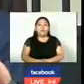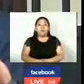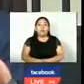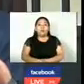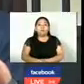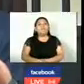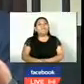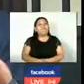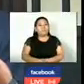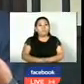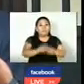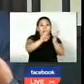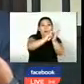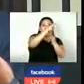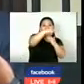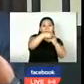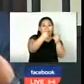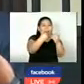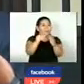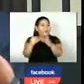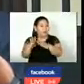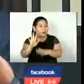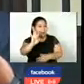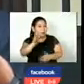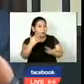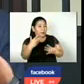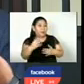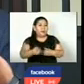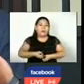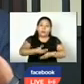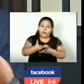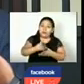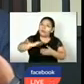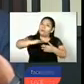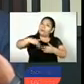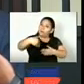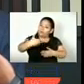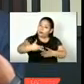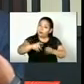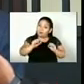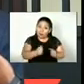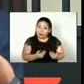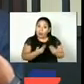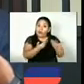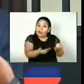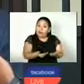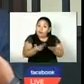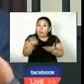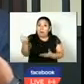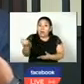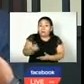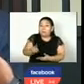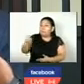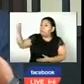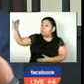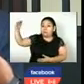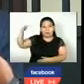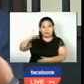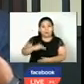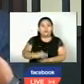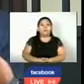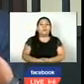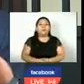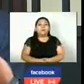Hay varios programas que los vamos a dar a conocer en su momento para ayudarle a los migrantes. Los